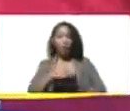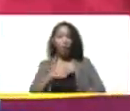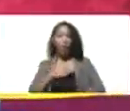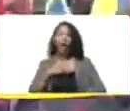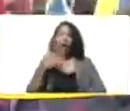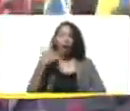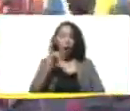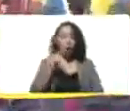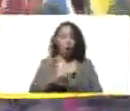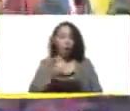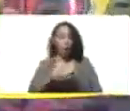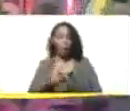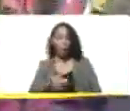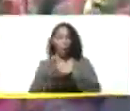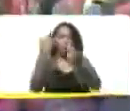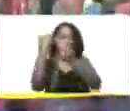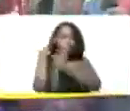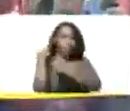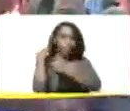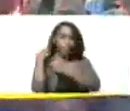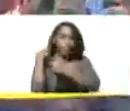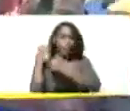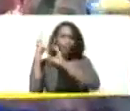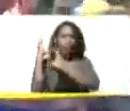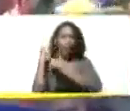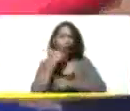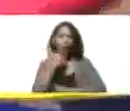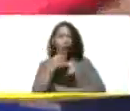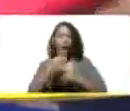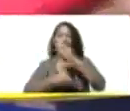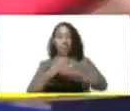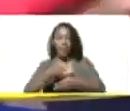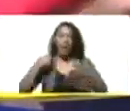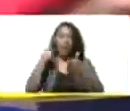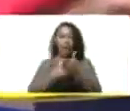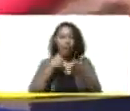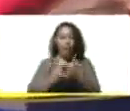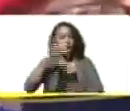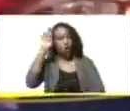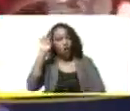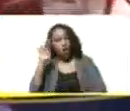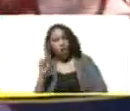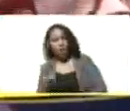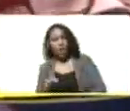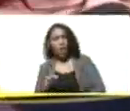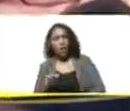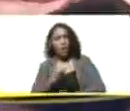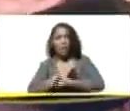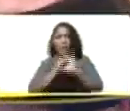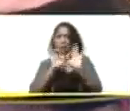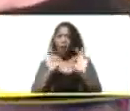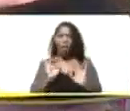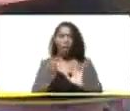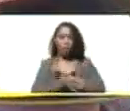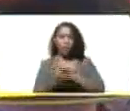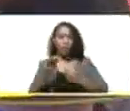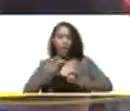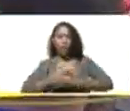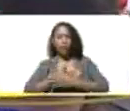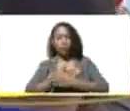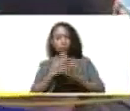en nuestras responsabilidades, dar la batalla diaria, incesante, del